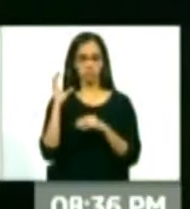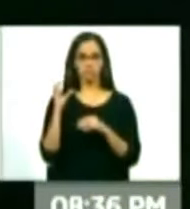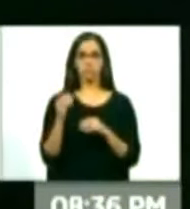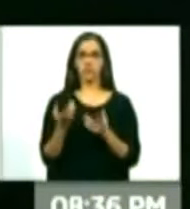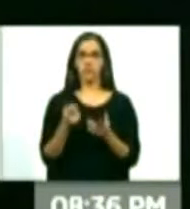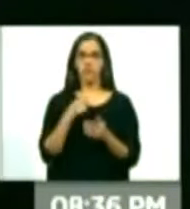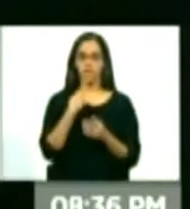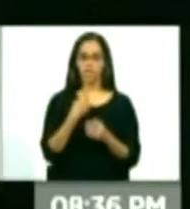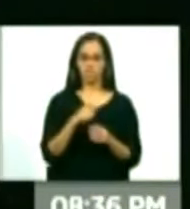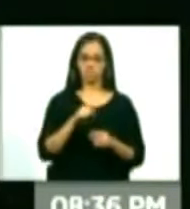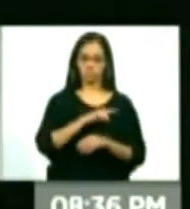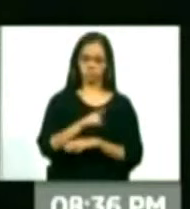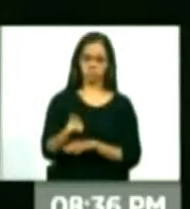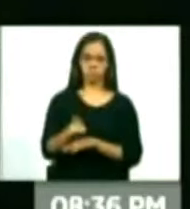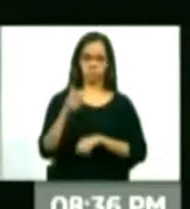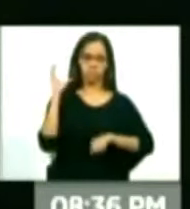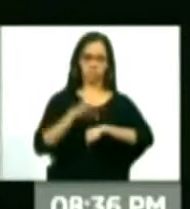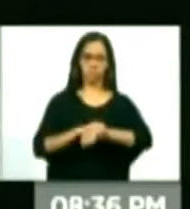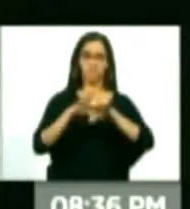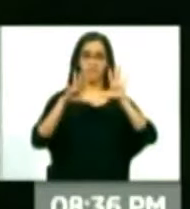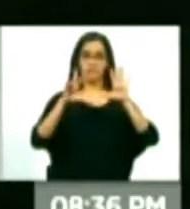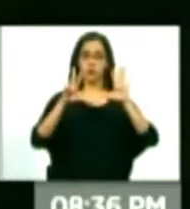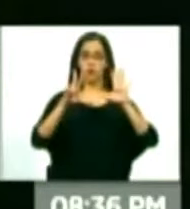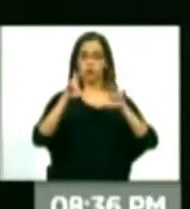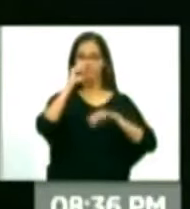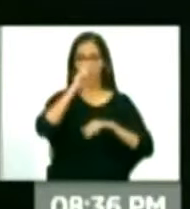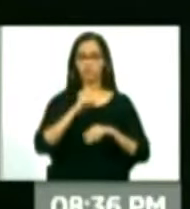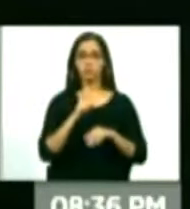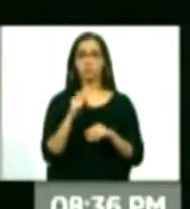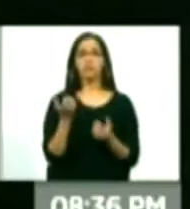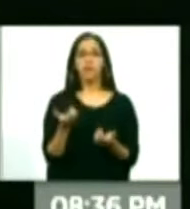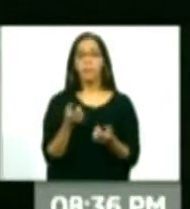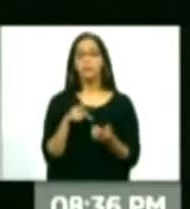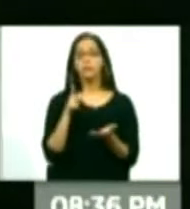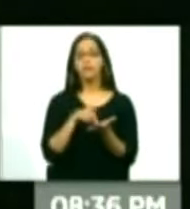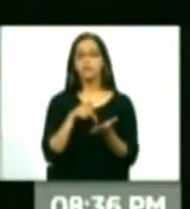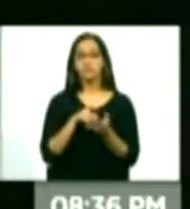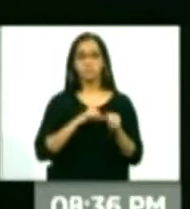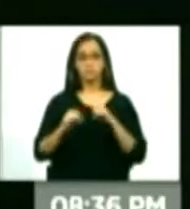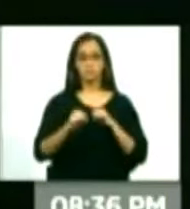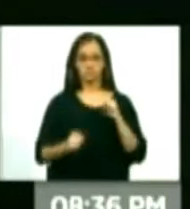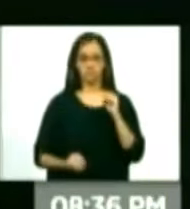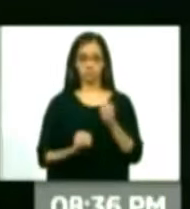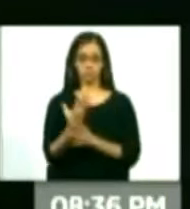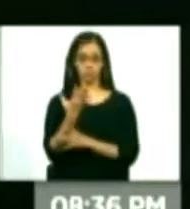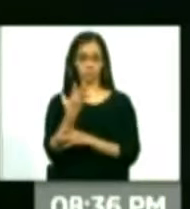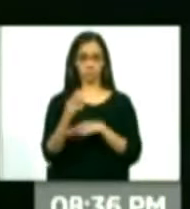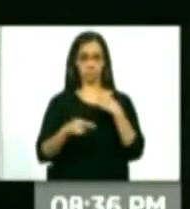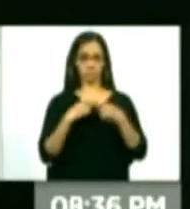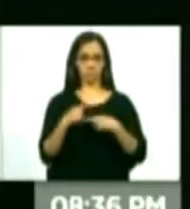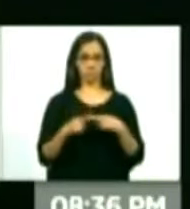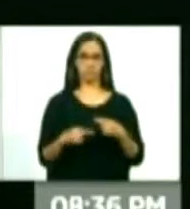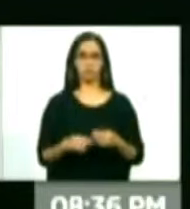Ojeda a 18 años de prisión por su participación en un movimiento insurgente.